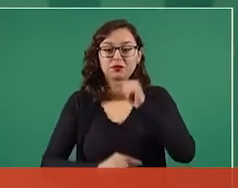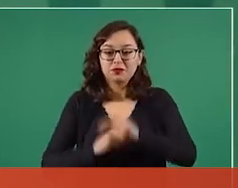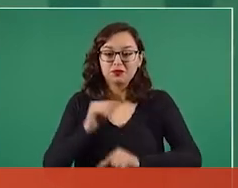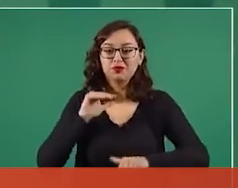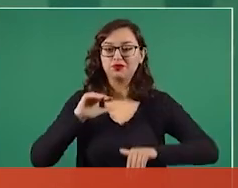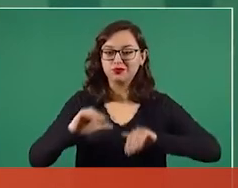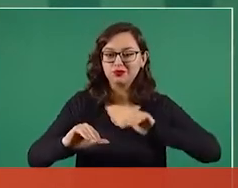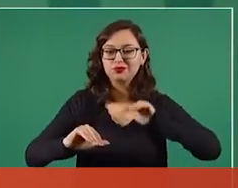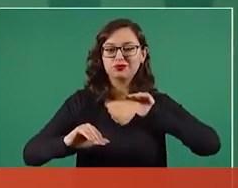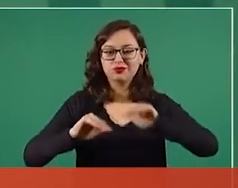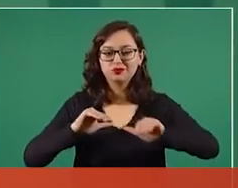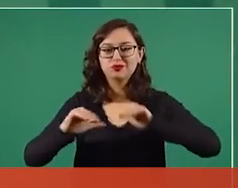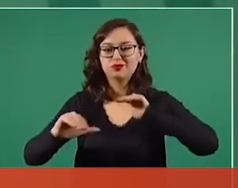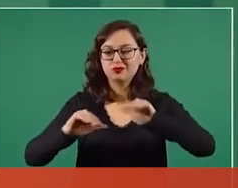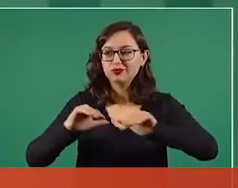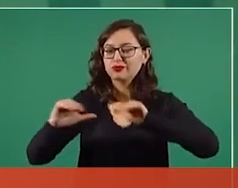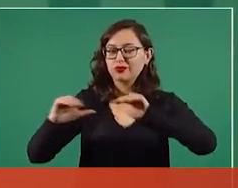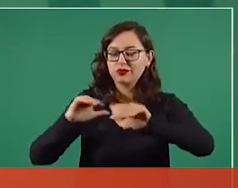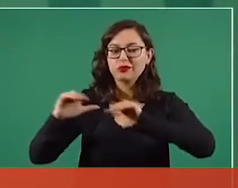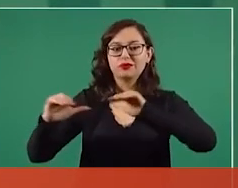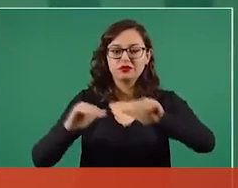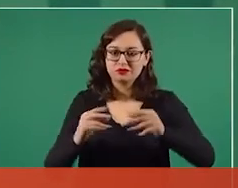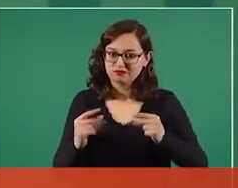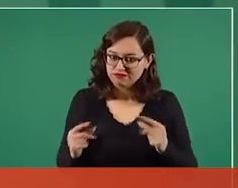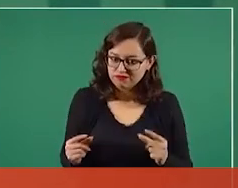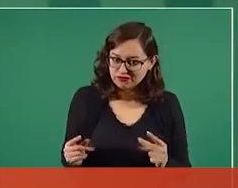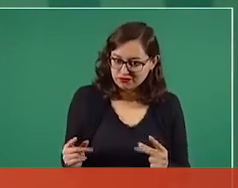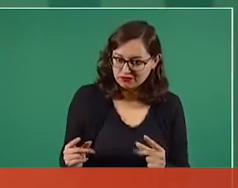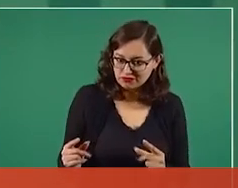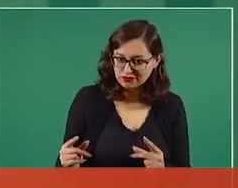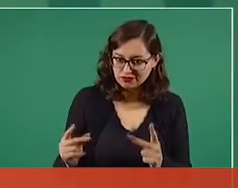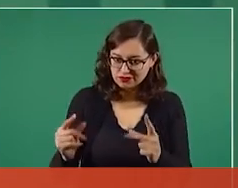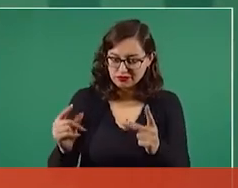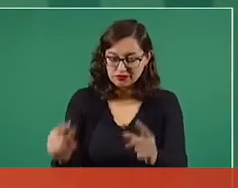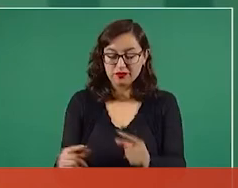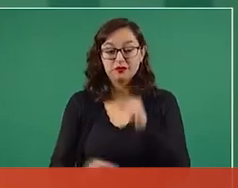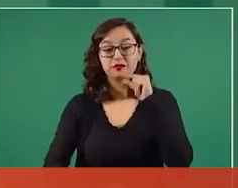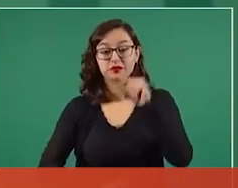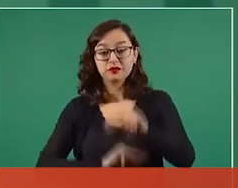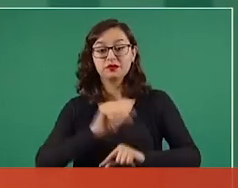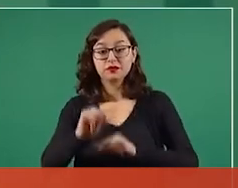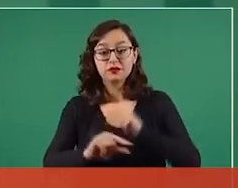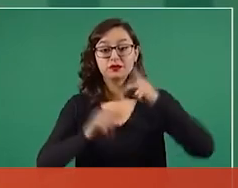Y poco a poco fueron cambiando las cosas, porque la gente